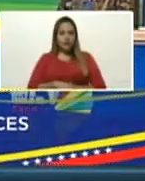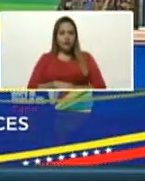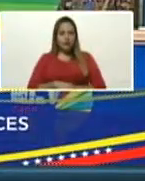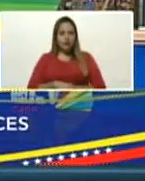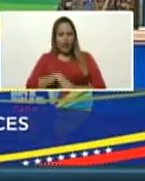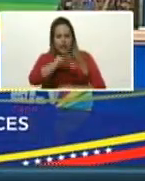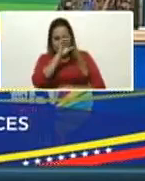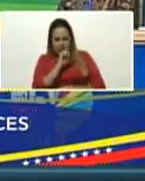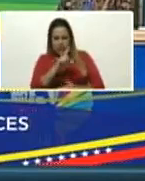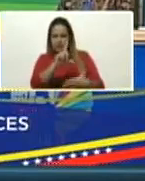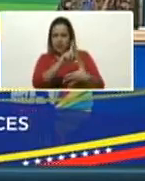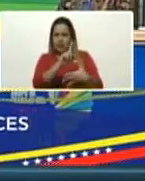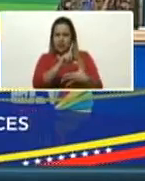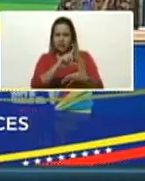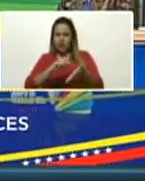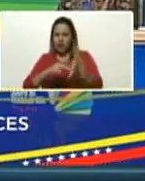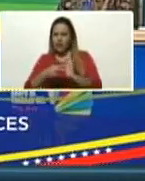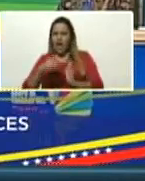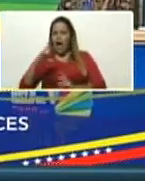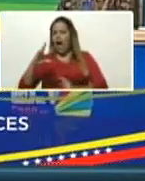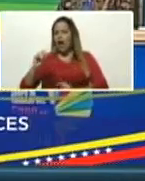América Latina con una carantoña?